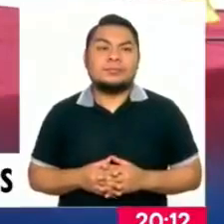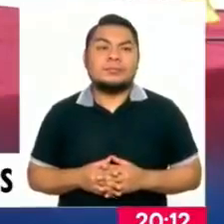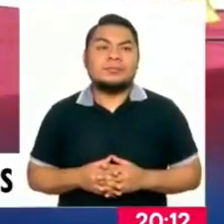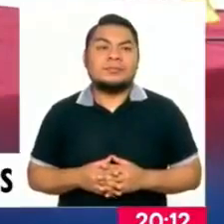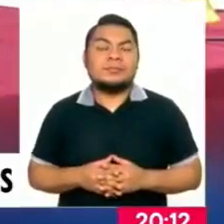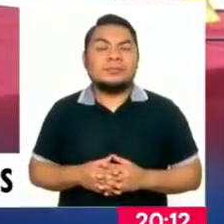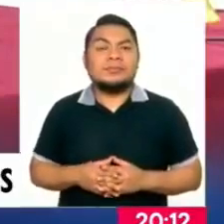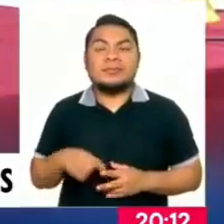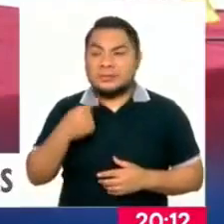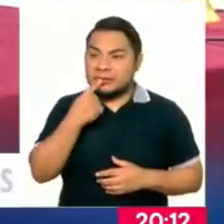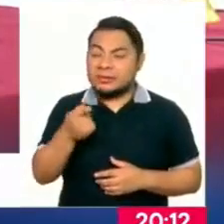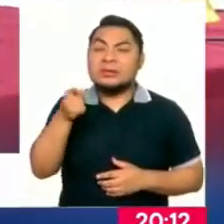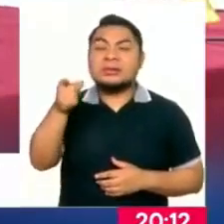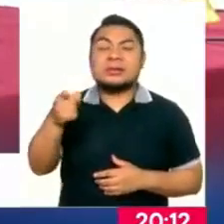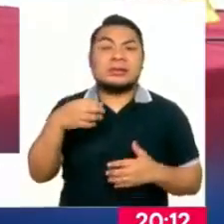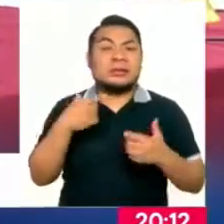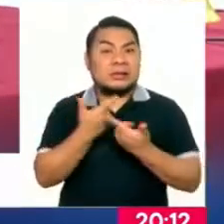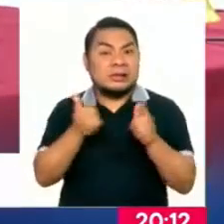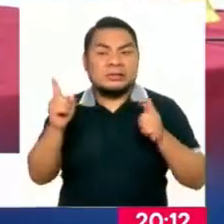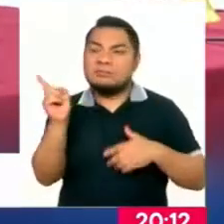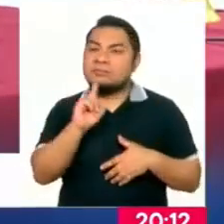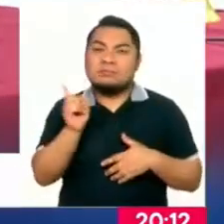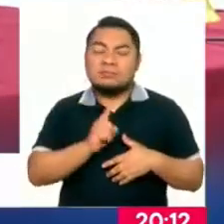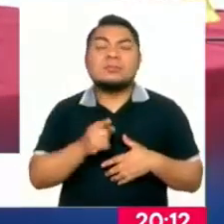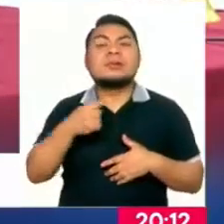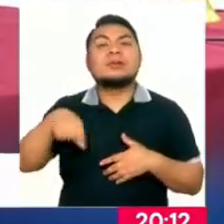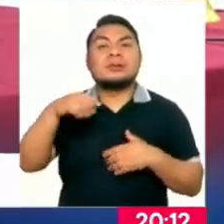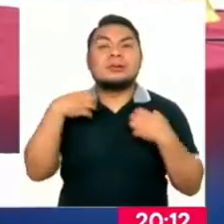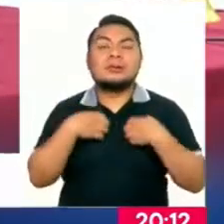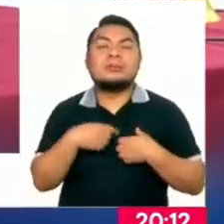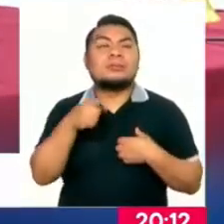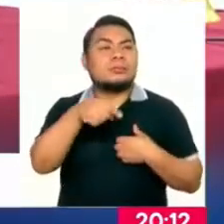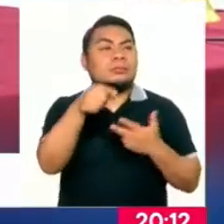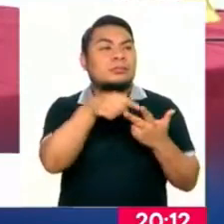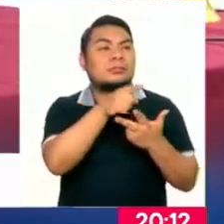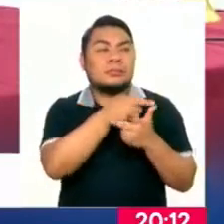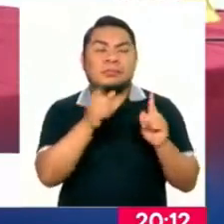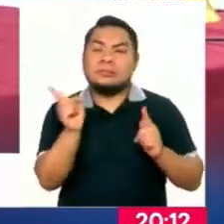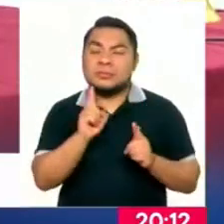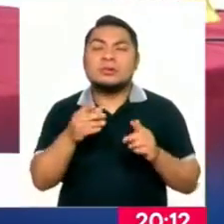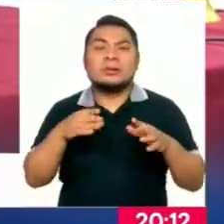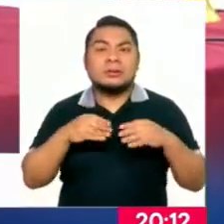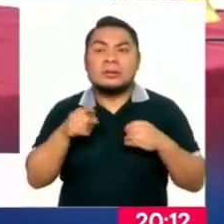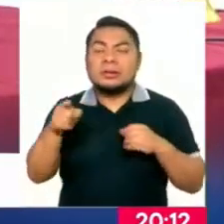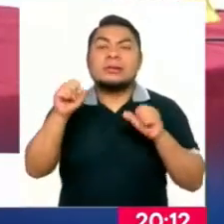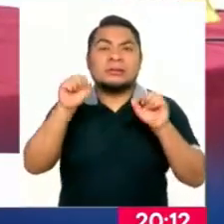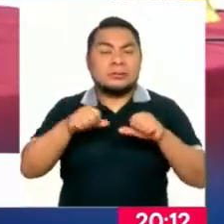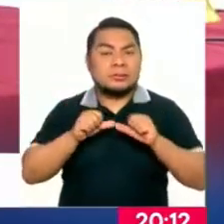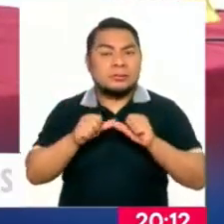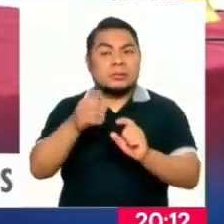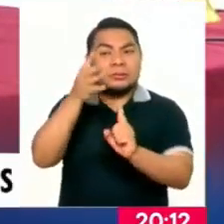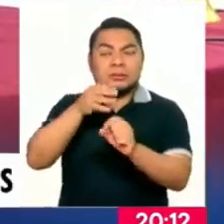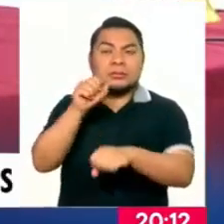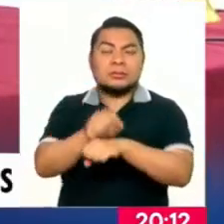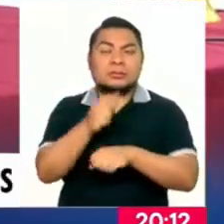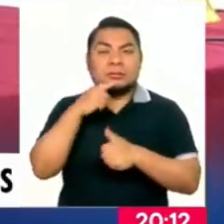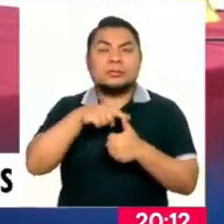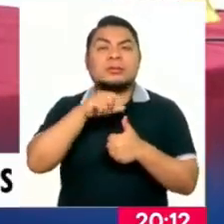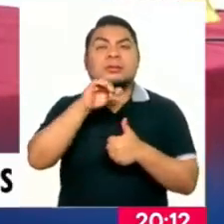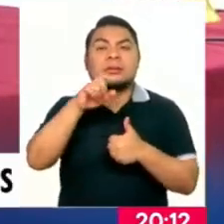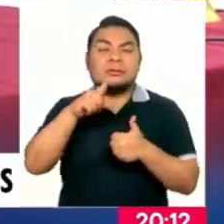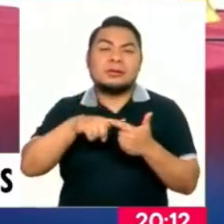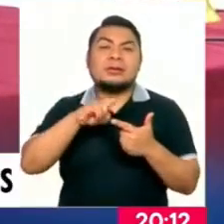Declarar infundados los recursos de apelación interpuestos por las defensas técnicas de los investigados, segundo Alejandro Sánchez Sánchez, Yenil Abel